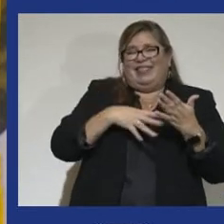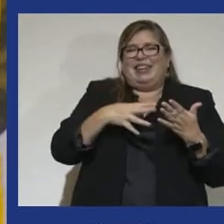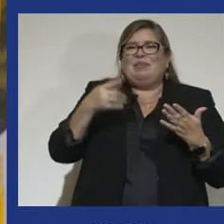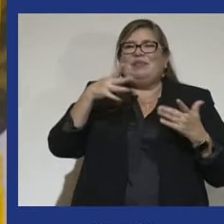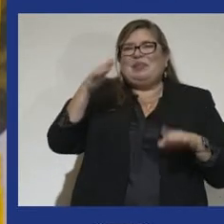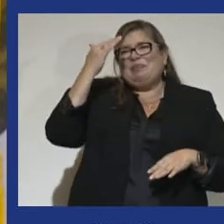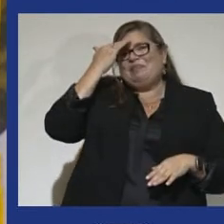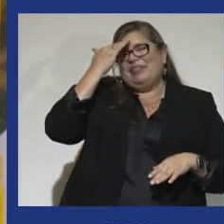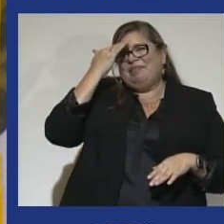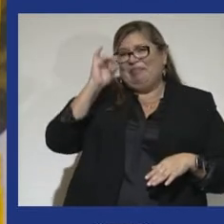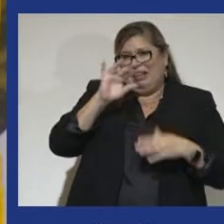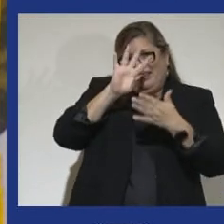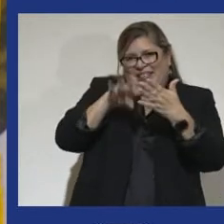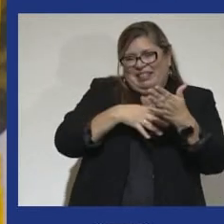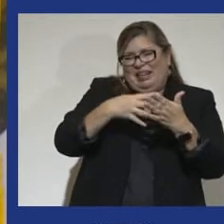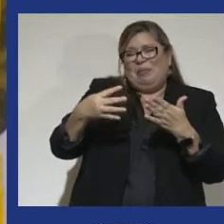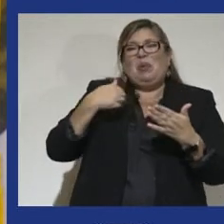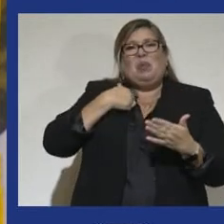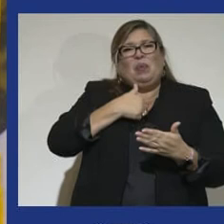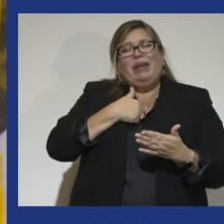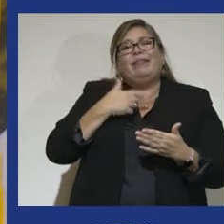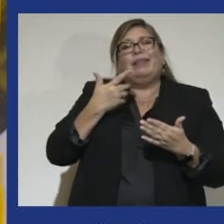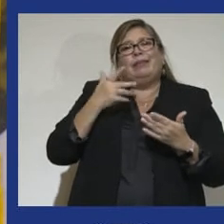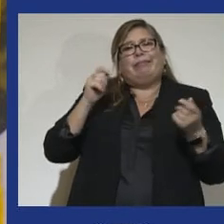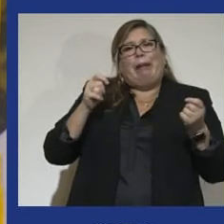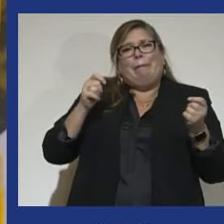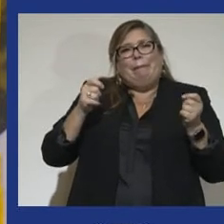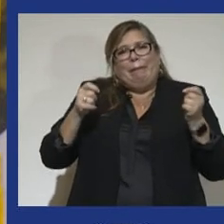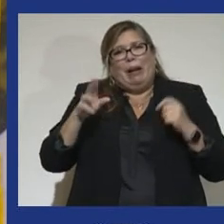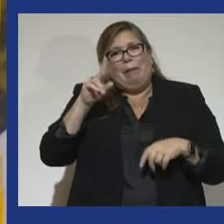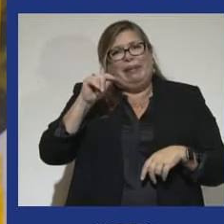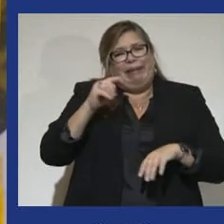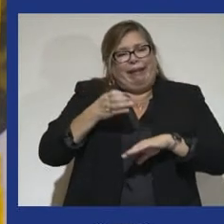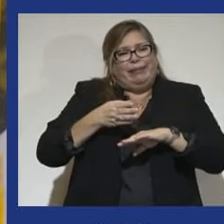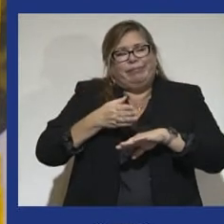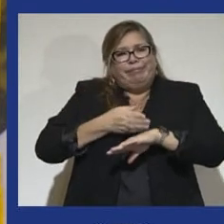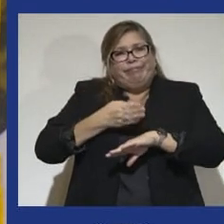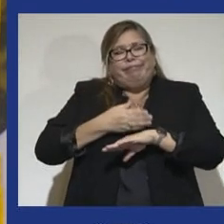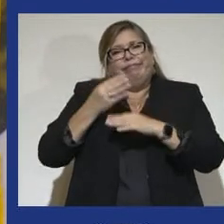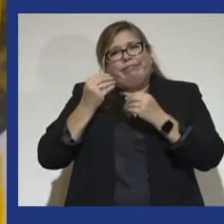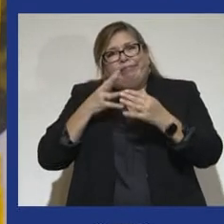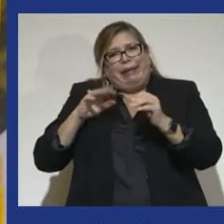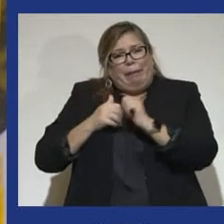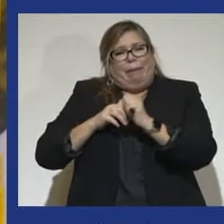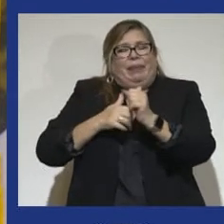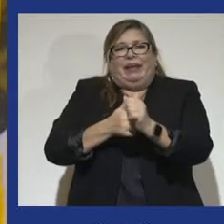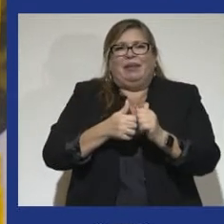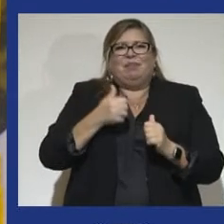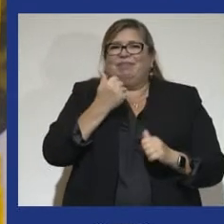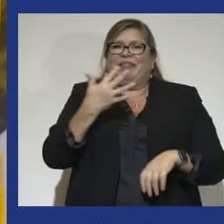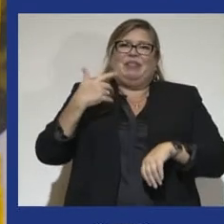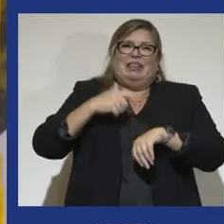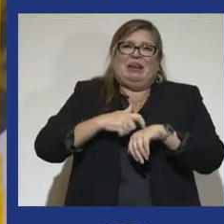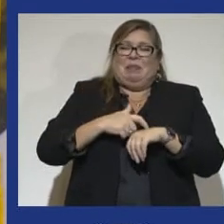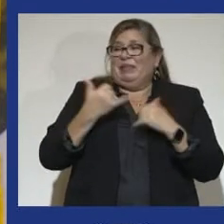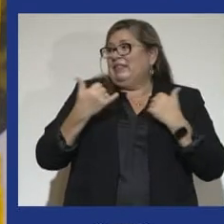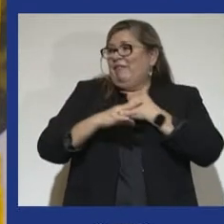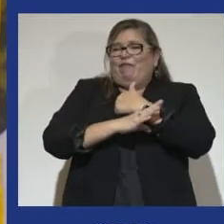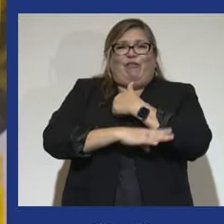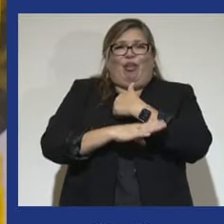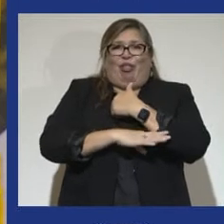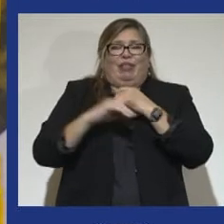tabla que debe reconocer es una que hemos estado actualizando durante la pandemia de hecho la actualiza mos